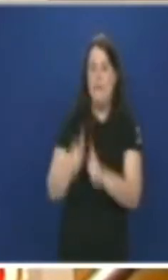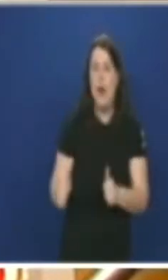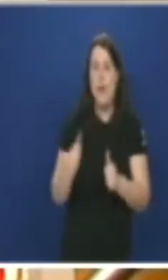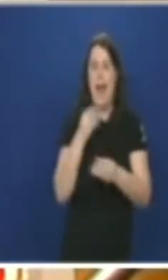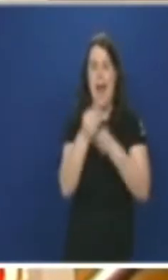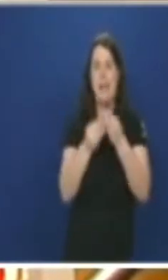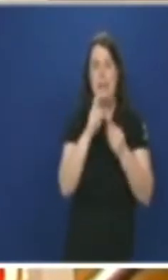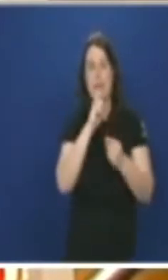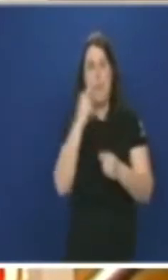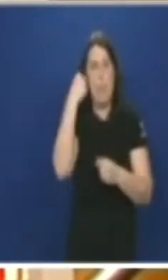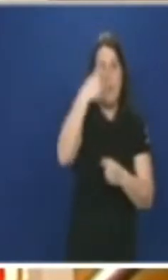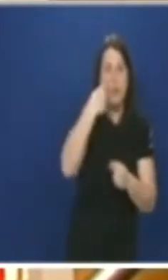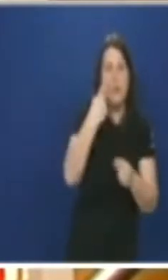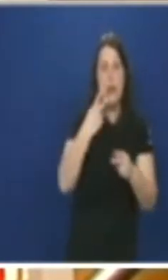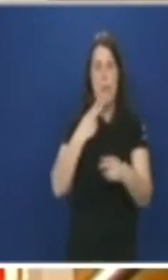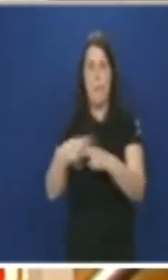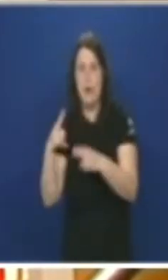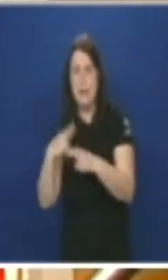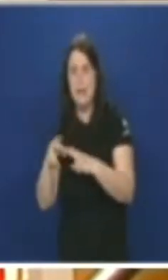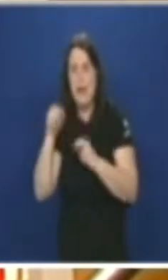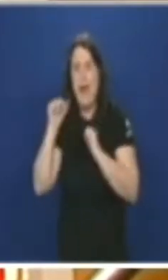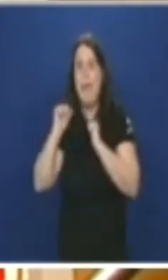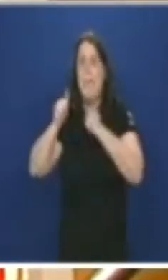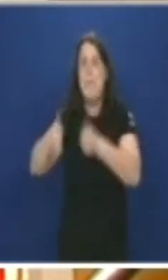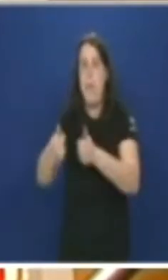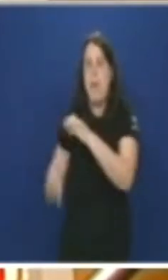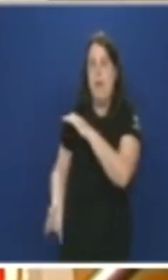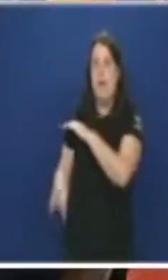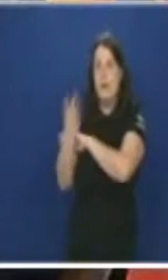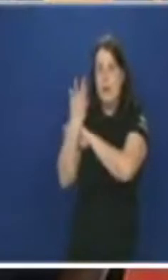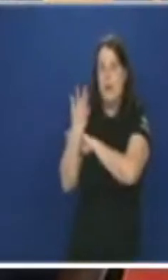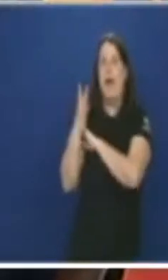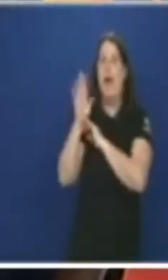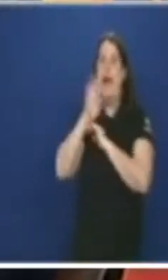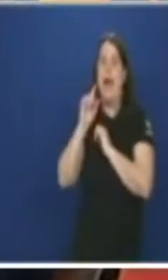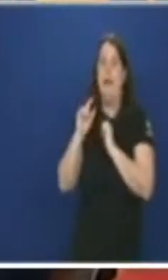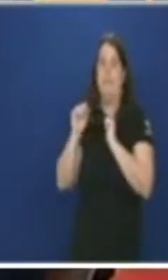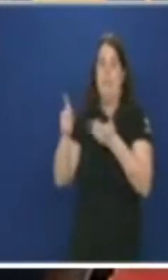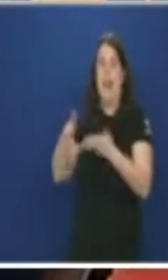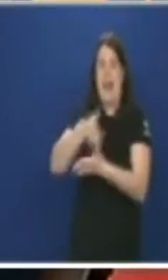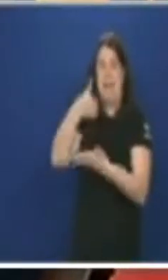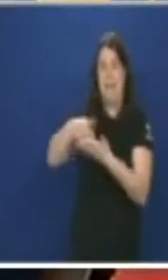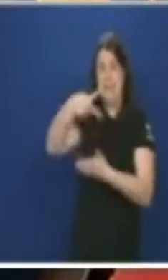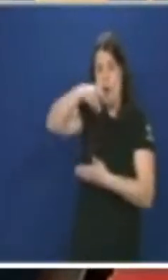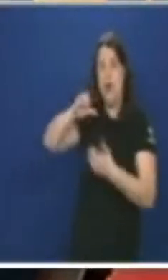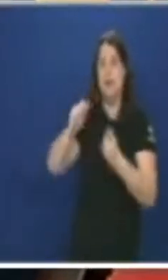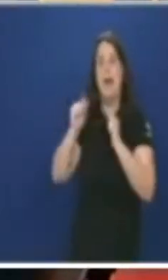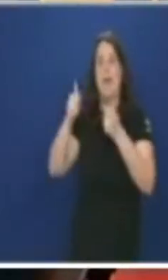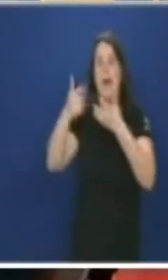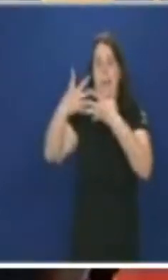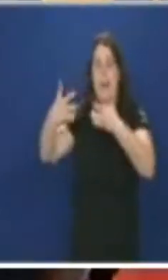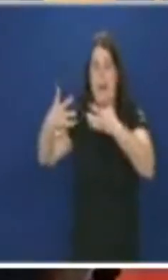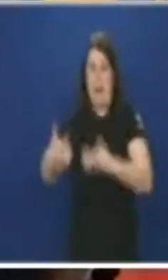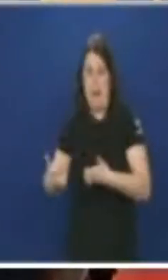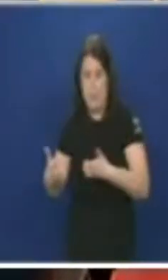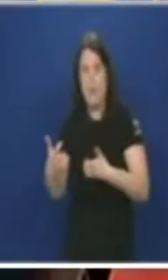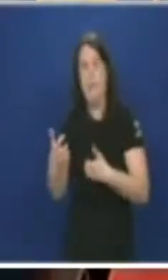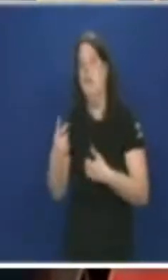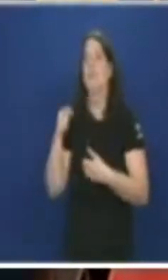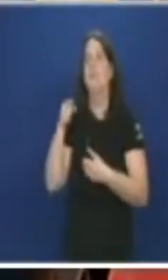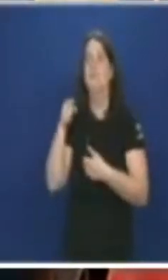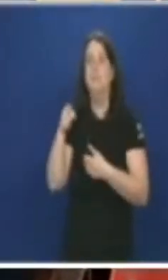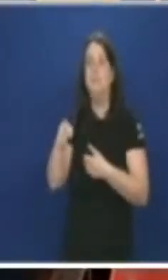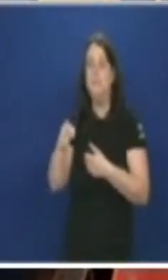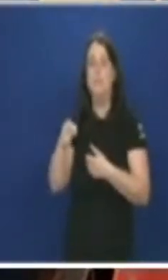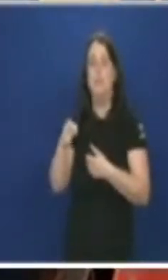cultura, son as primeiras verbas do número inaugural da revista Nós, que saiu do prelo para a ledicia